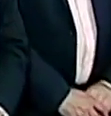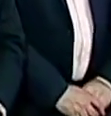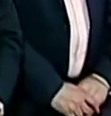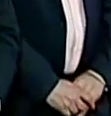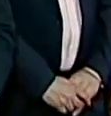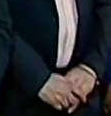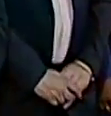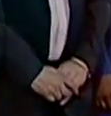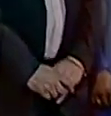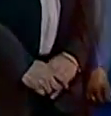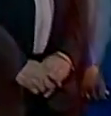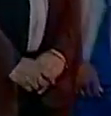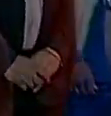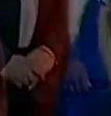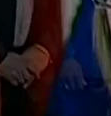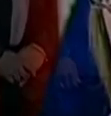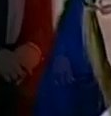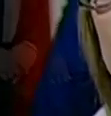p nos